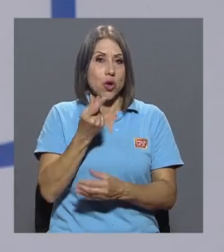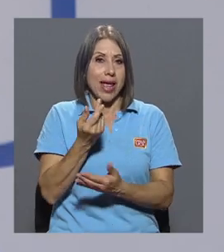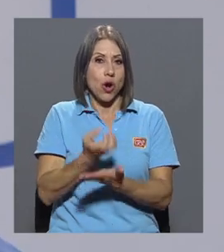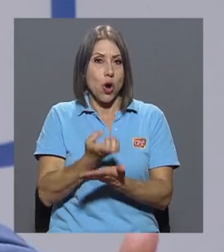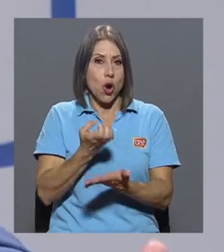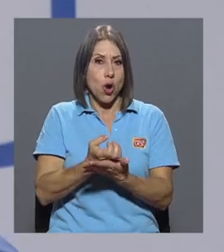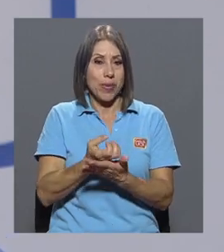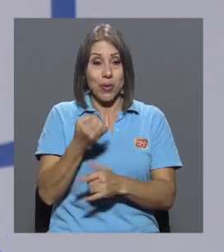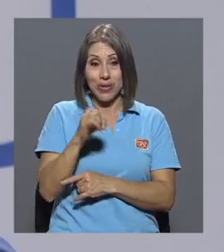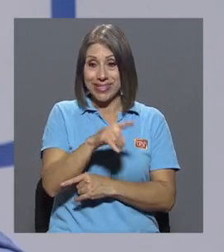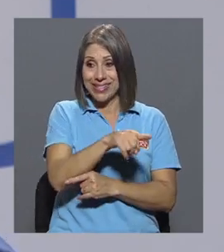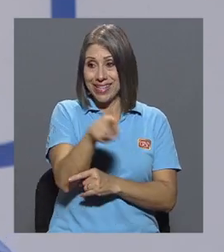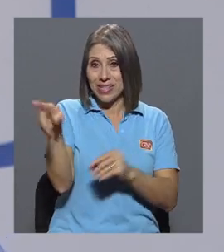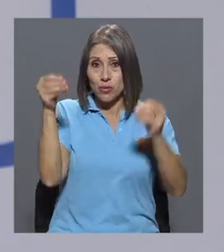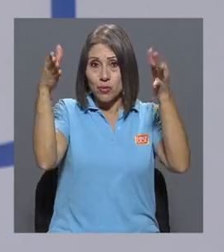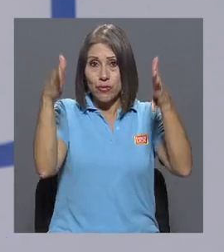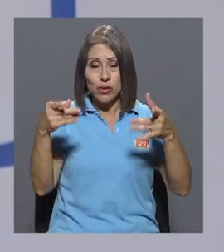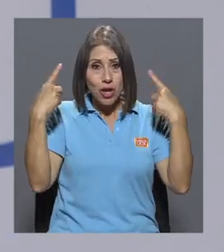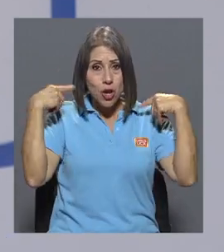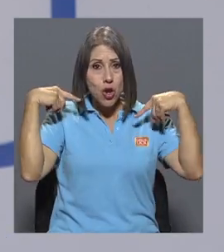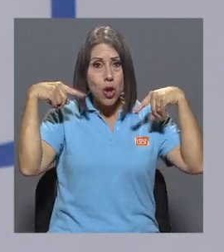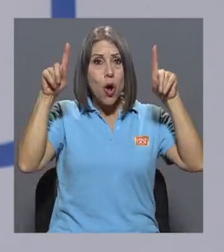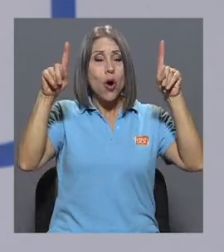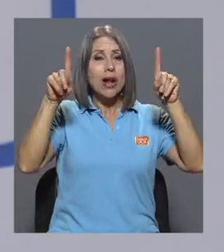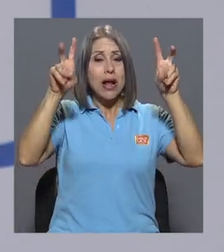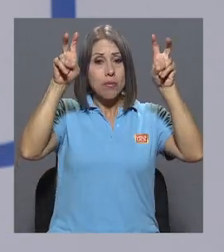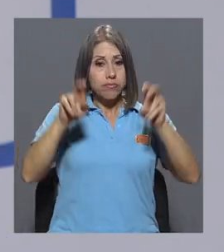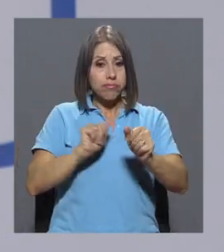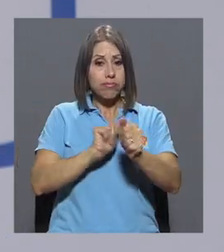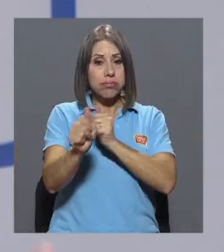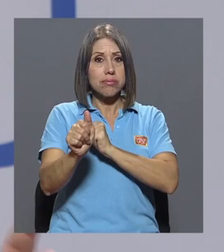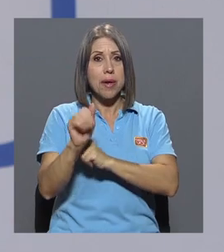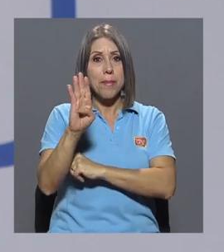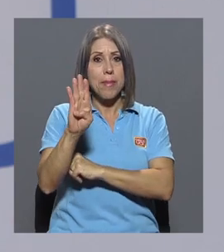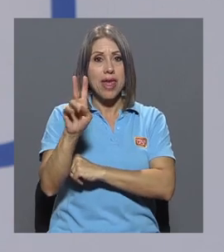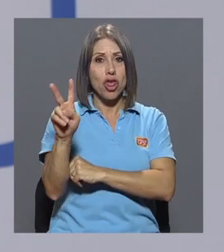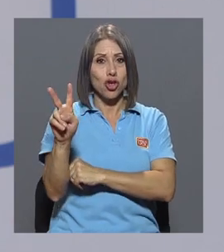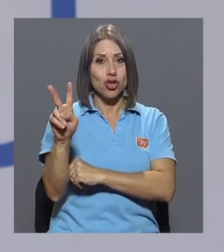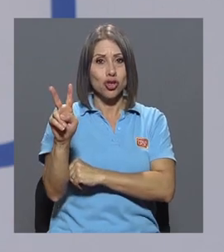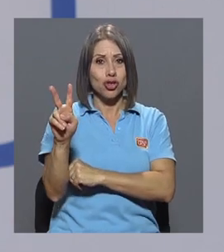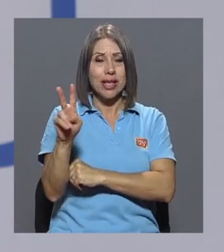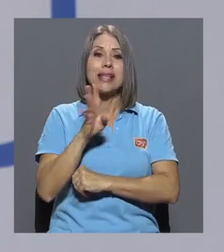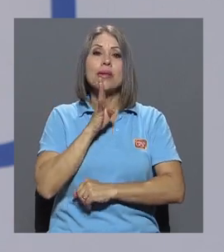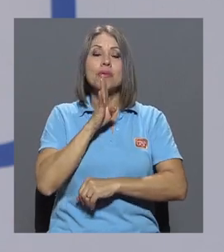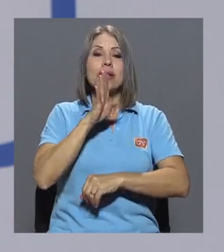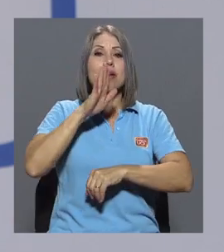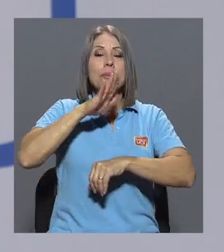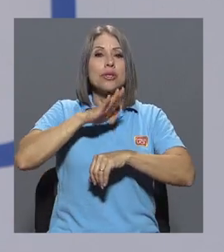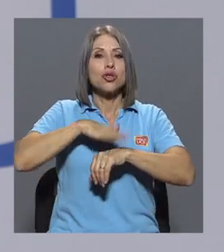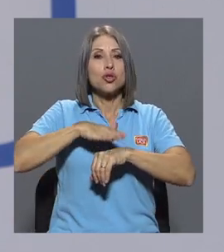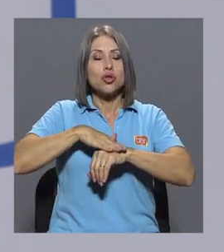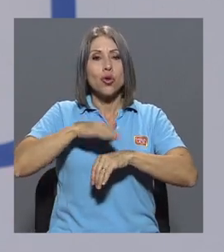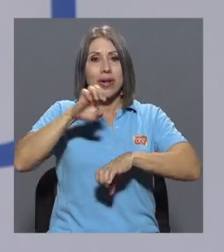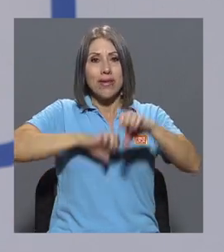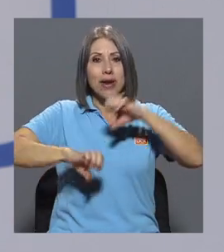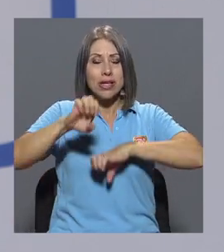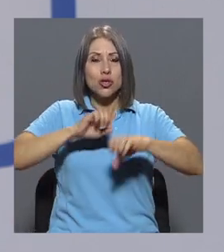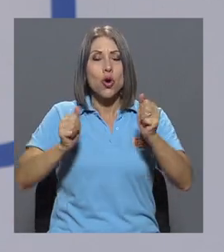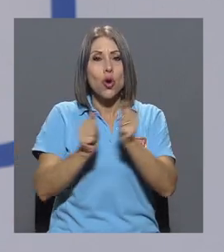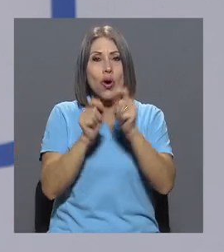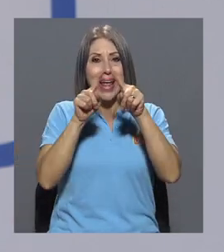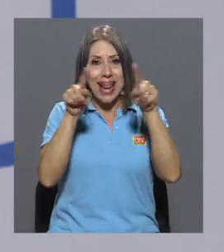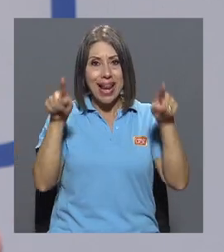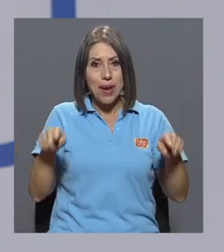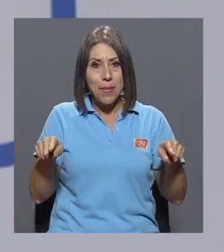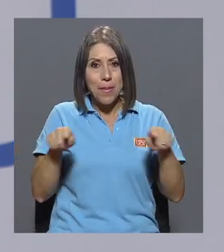ellos logran llegar a un b2 estamos hablando de una evaluación de según el marco común europeo de las lenguas